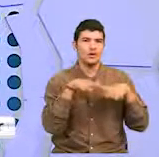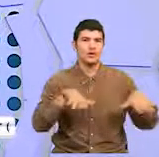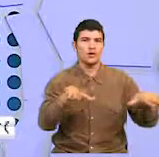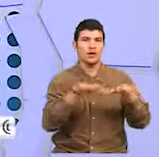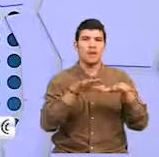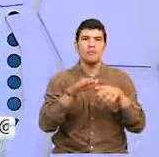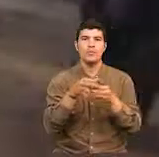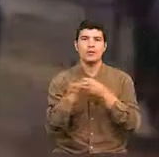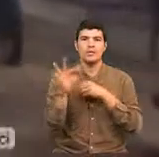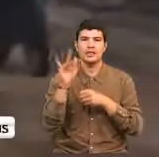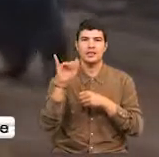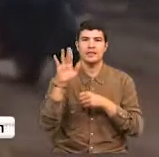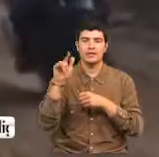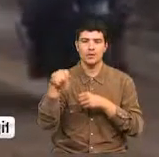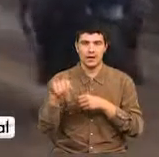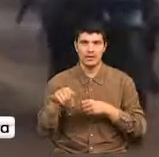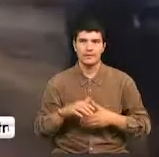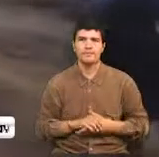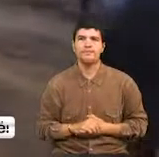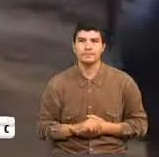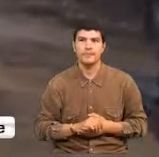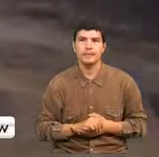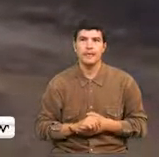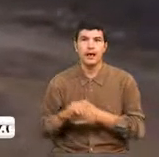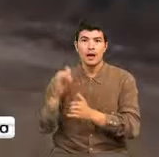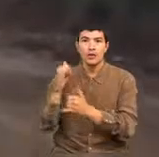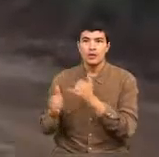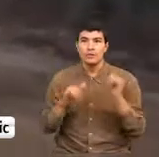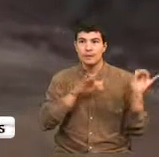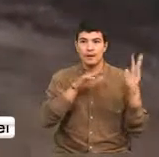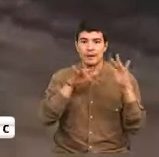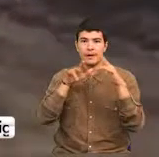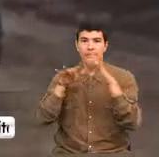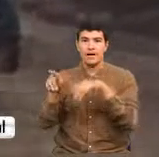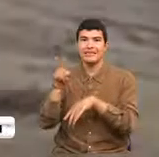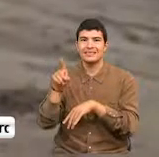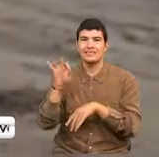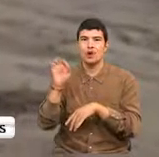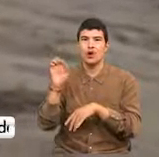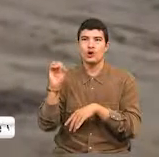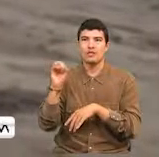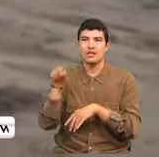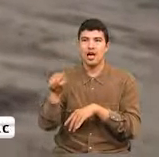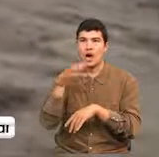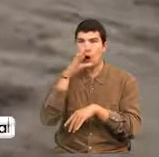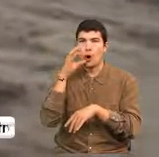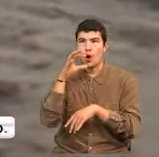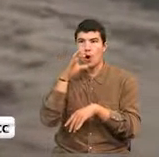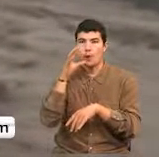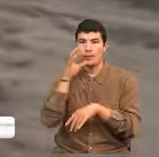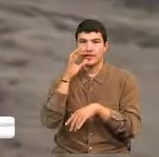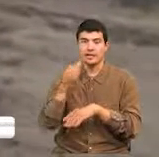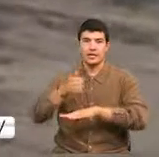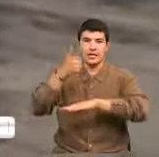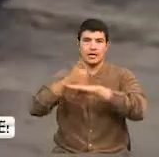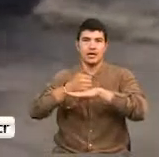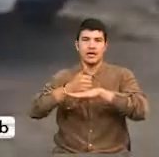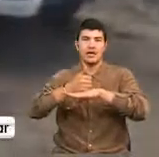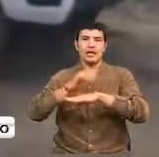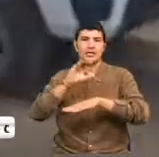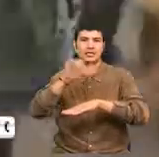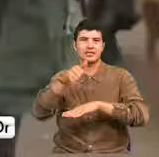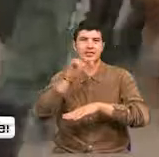Catatumbo. El último desplazamiento de la FARC en el Catatumbo de 180 hombres bajo el mando del comandante Jimmy